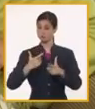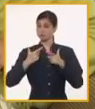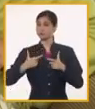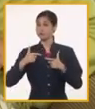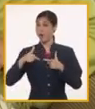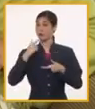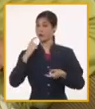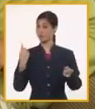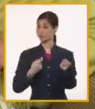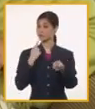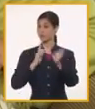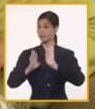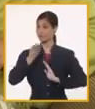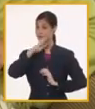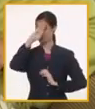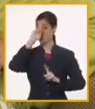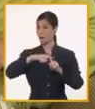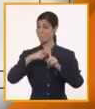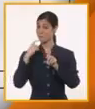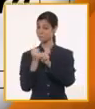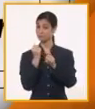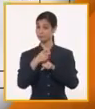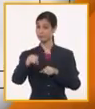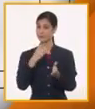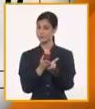de Cuba y del trabajo. Acompáñenos.